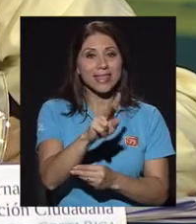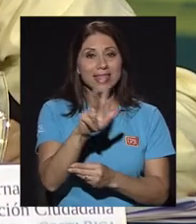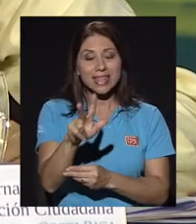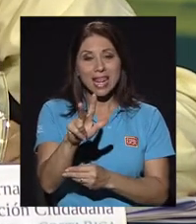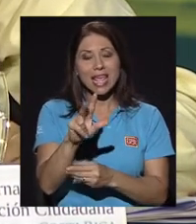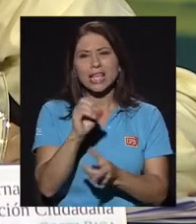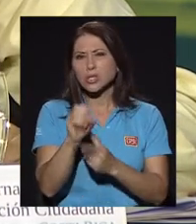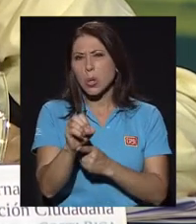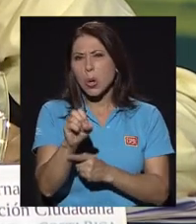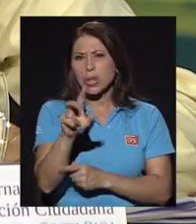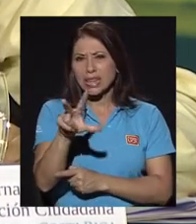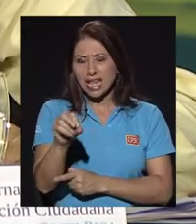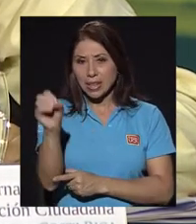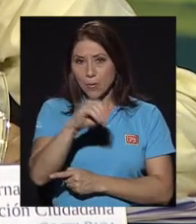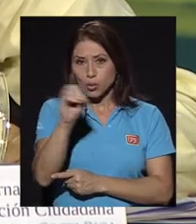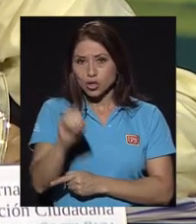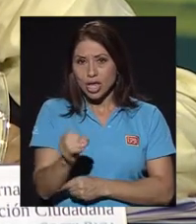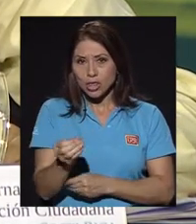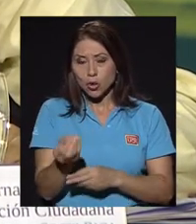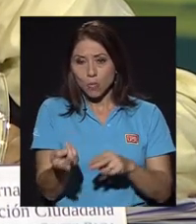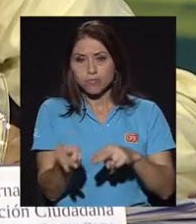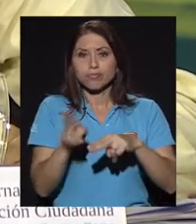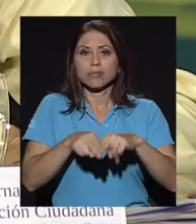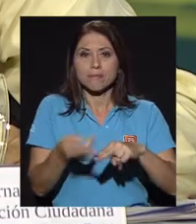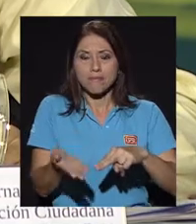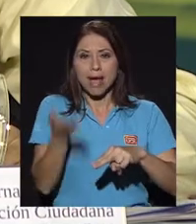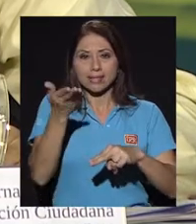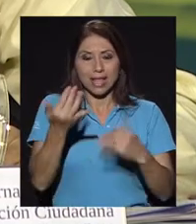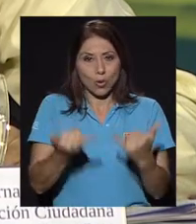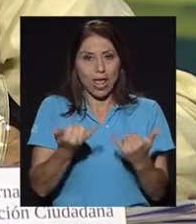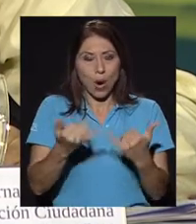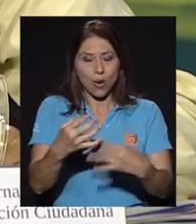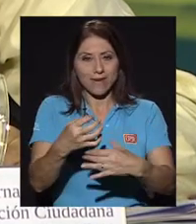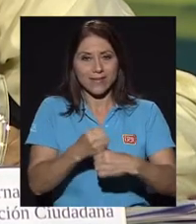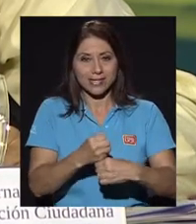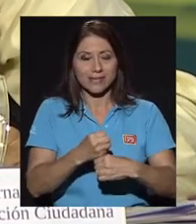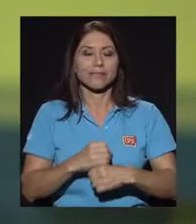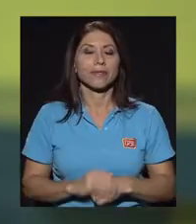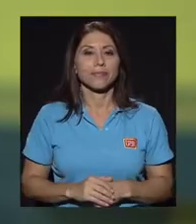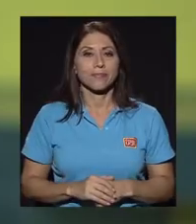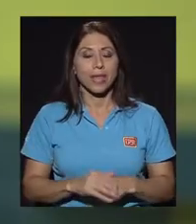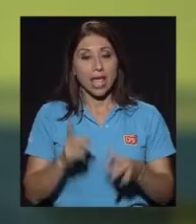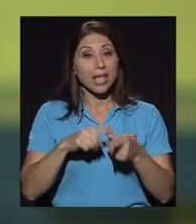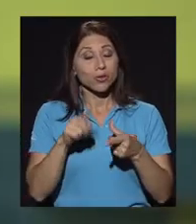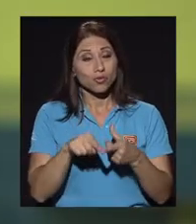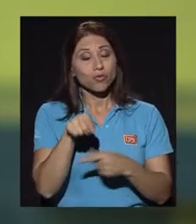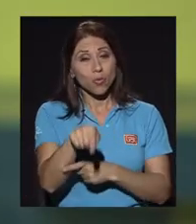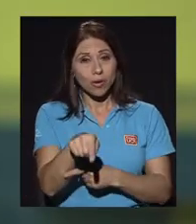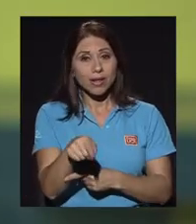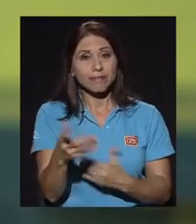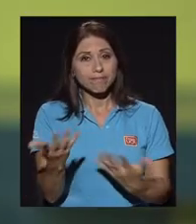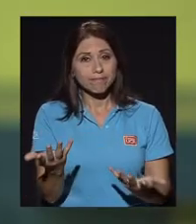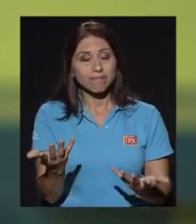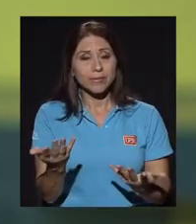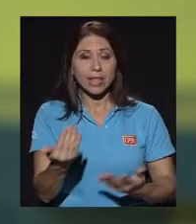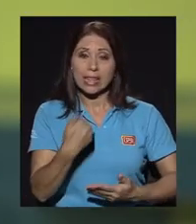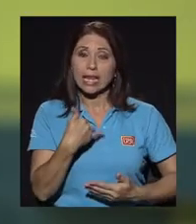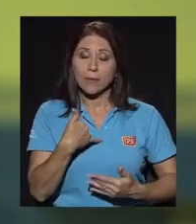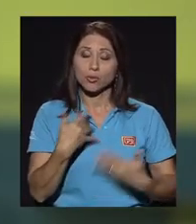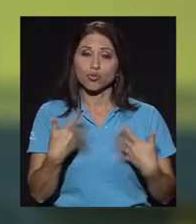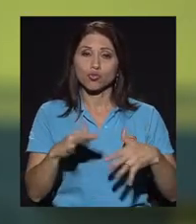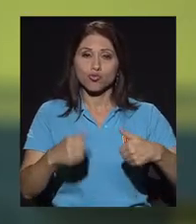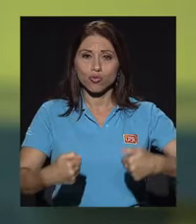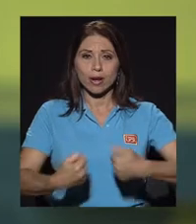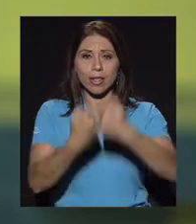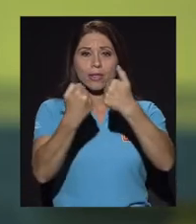23, 30% más de lo que hoy en día percibe la Junta Vial Cantonal. Entonces, por ahí tenemos